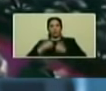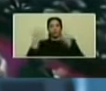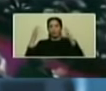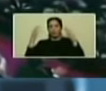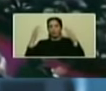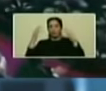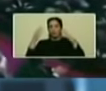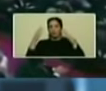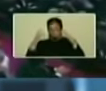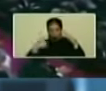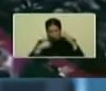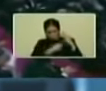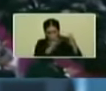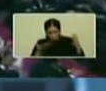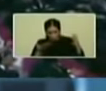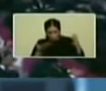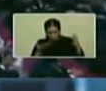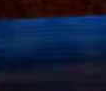Me lo estreno.